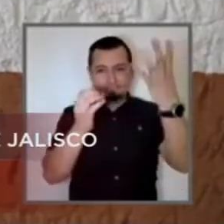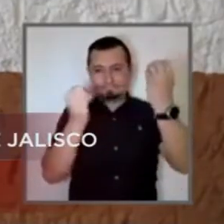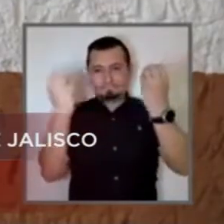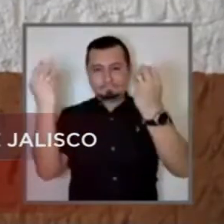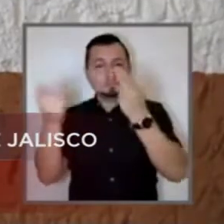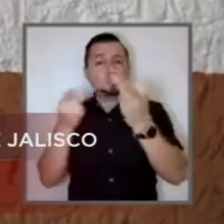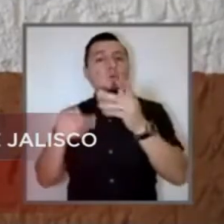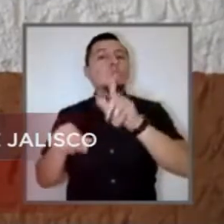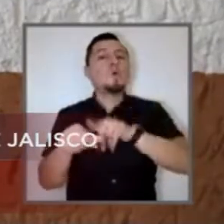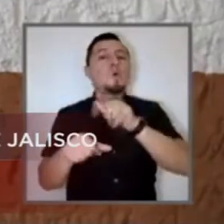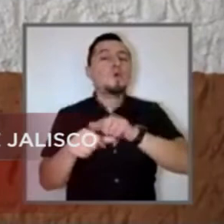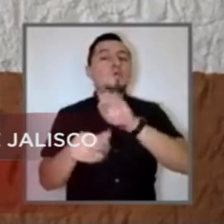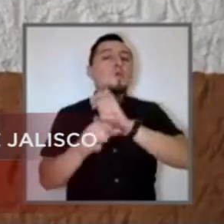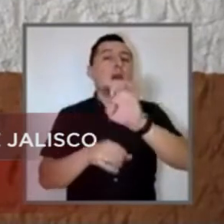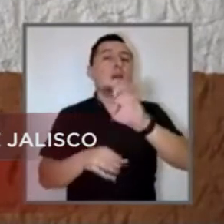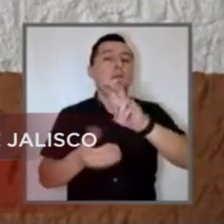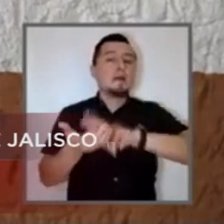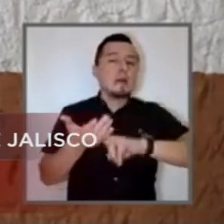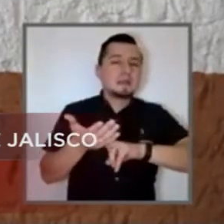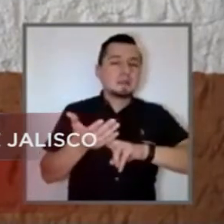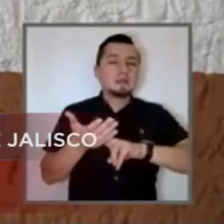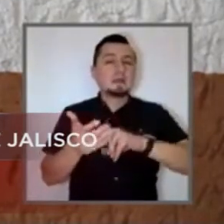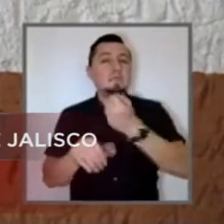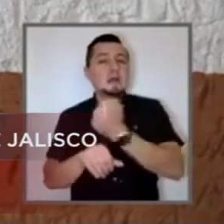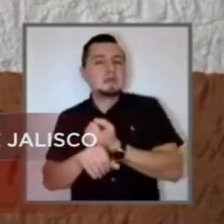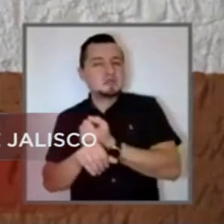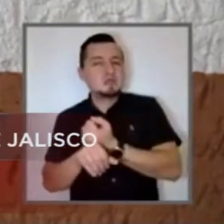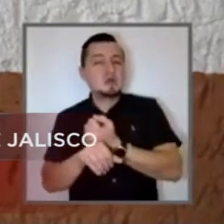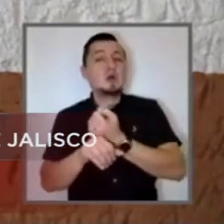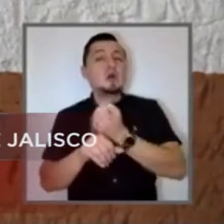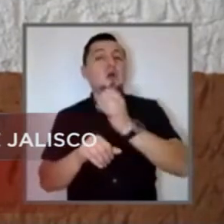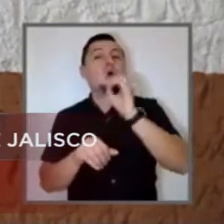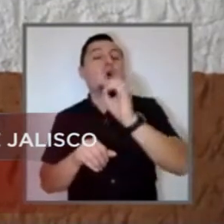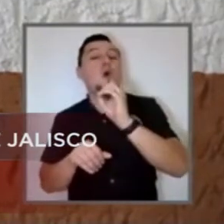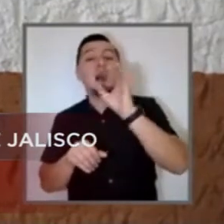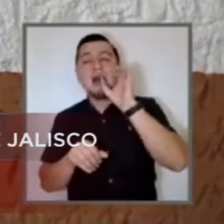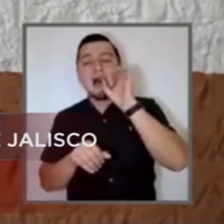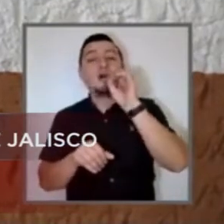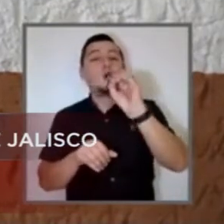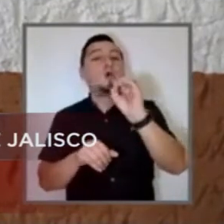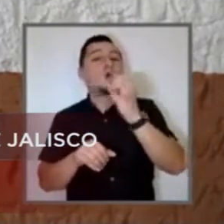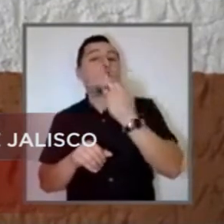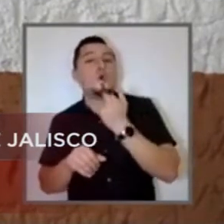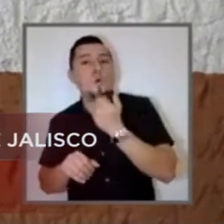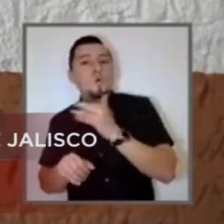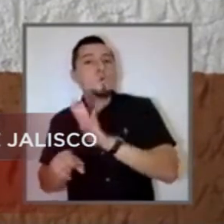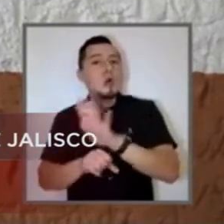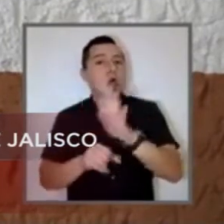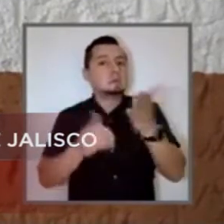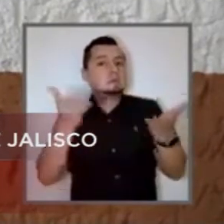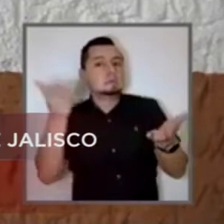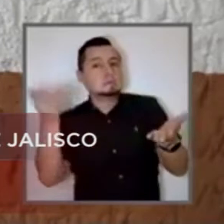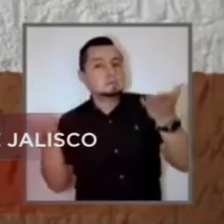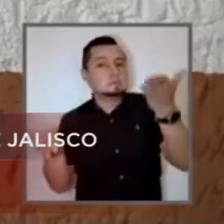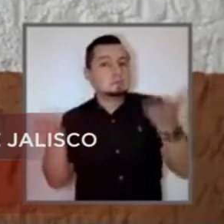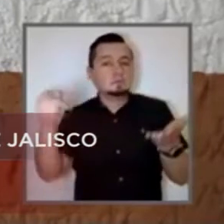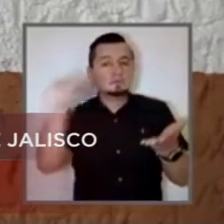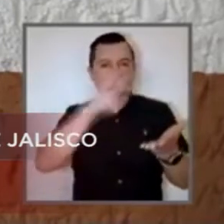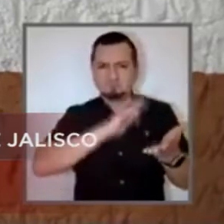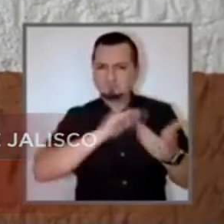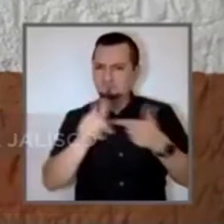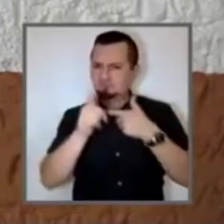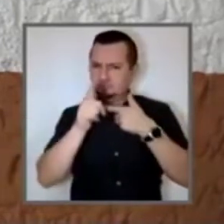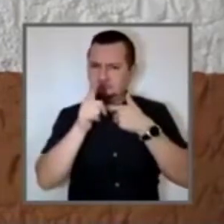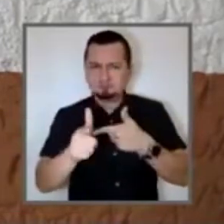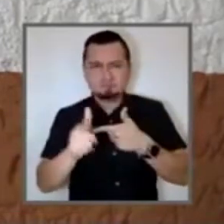que hay condiciones para avanzar hasta donde vamos, no más. Y en ese sentido, pues vamos a tratar de mantener en sintonía